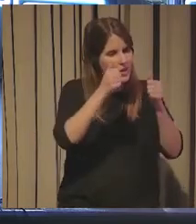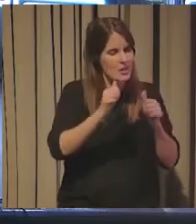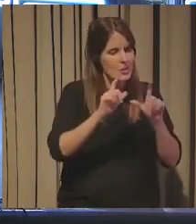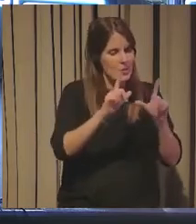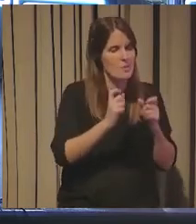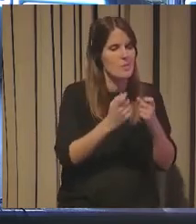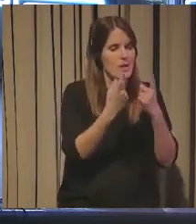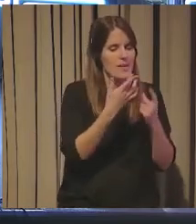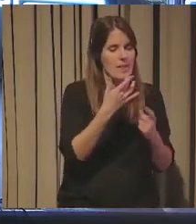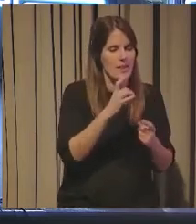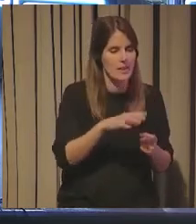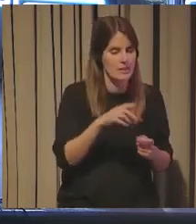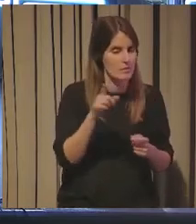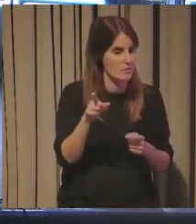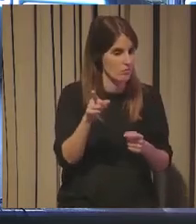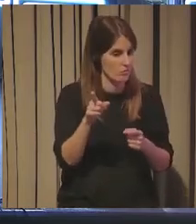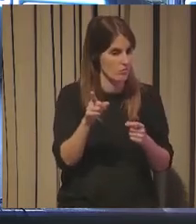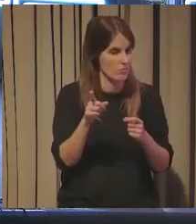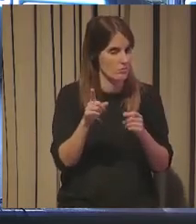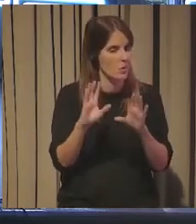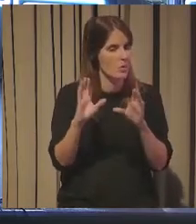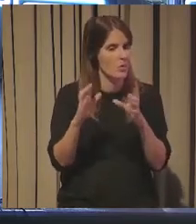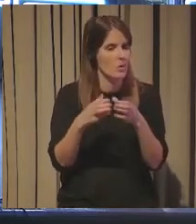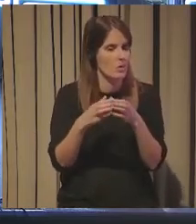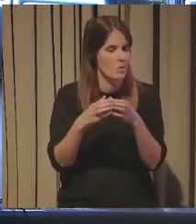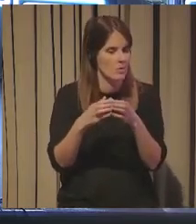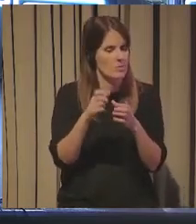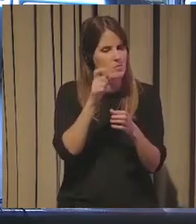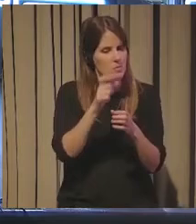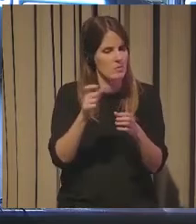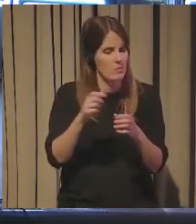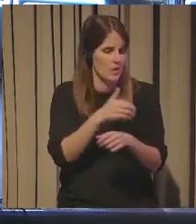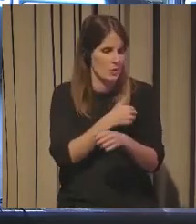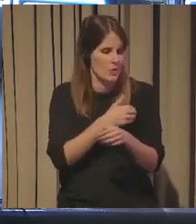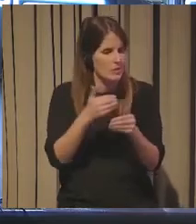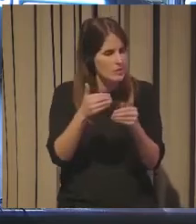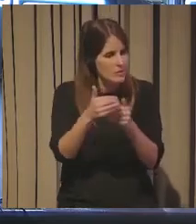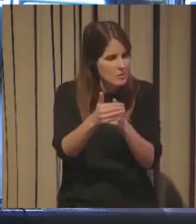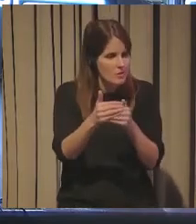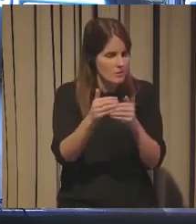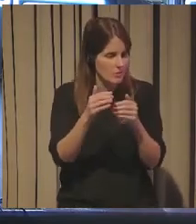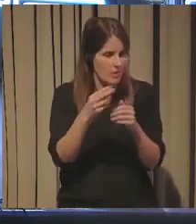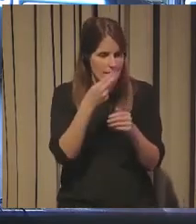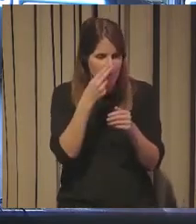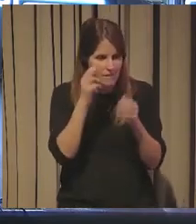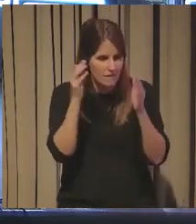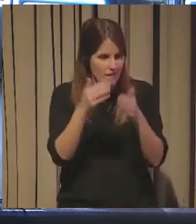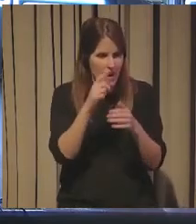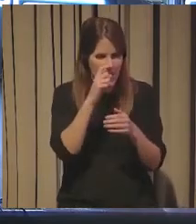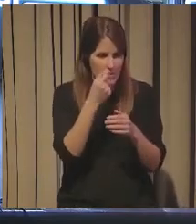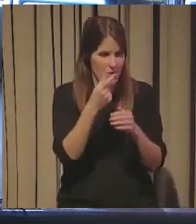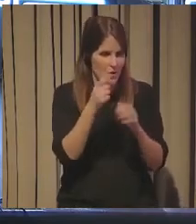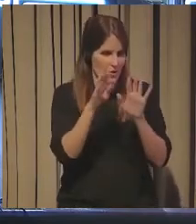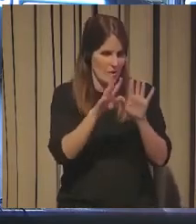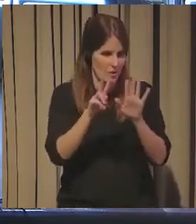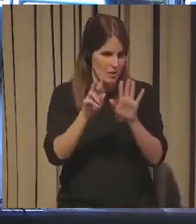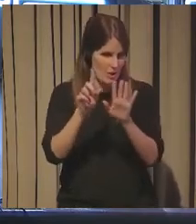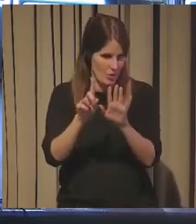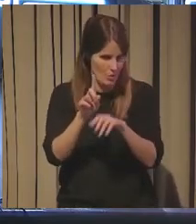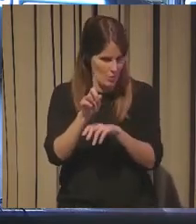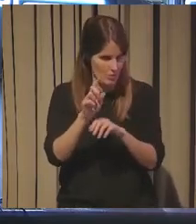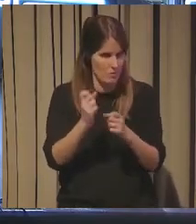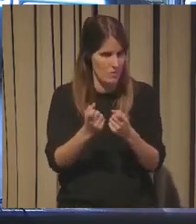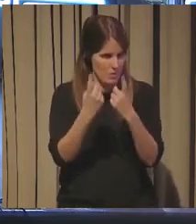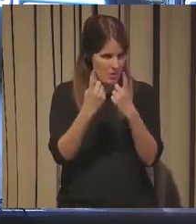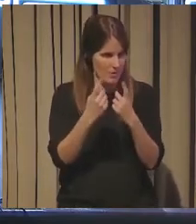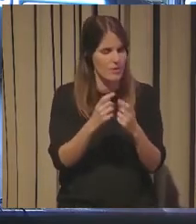él educó a unos maravillosos futuristas en 1971 y era un momento en que todo el mundo